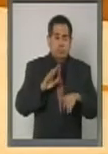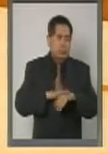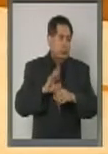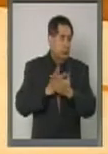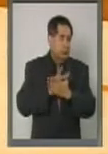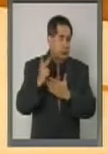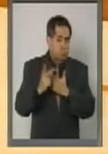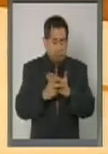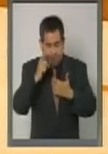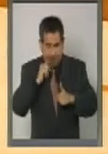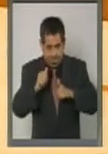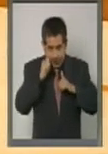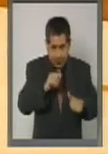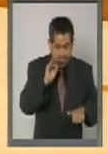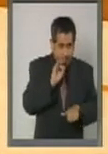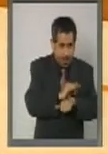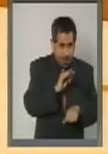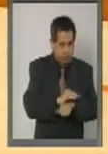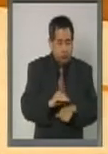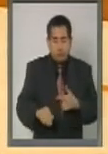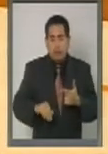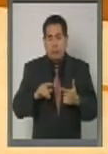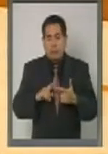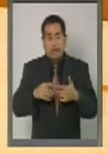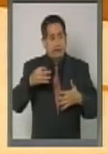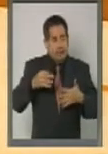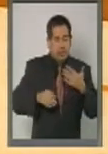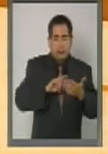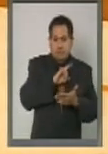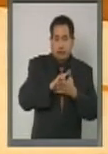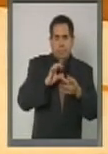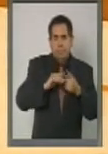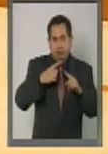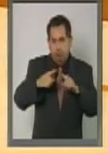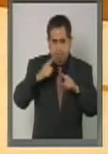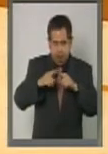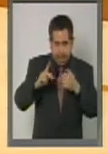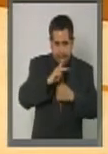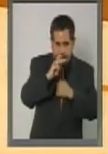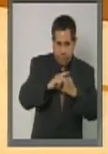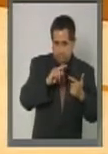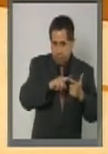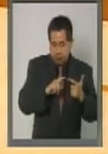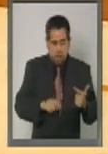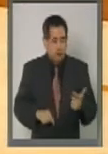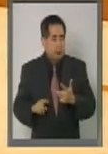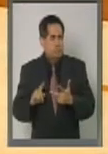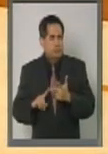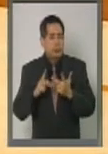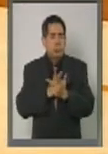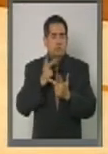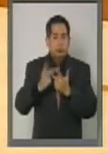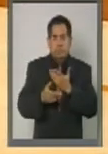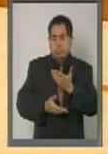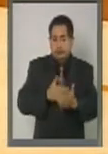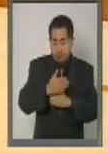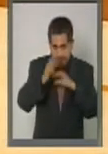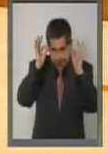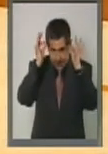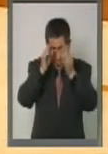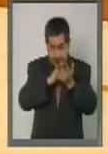de protección, incluyendo la protección jurídica y representación legal de los paisanos, los programas de servicios